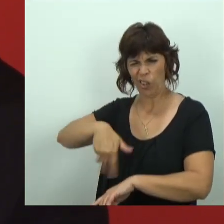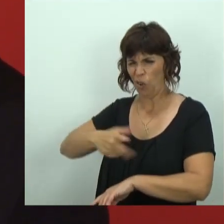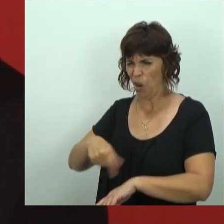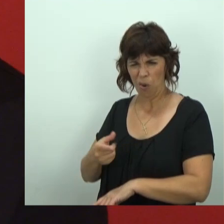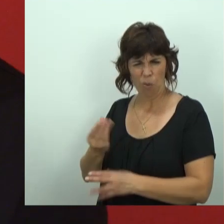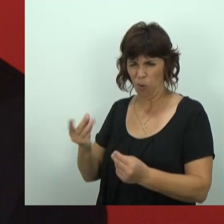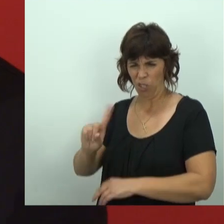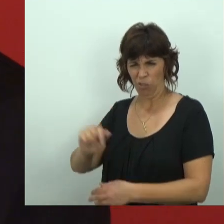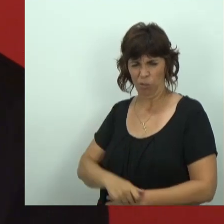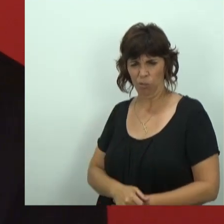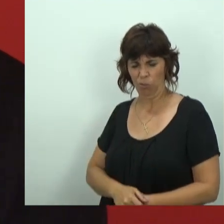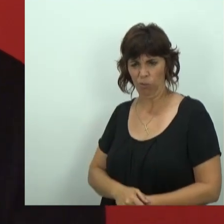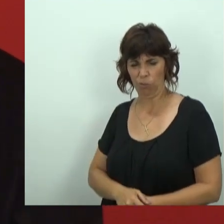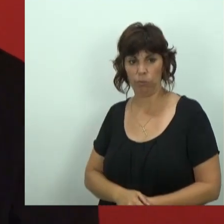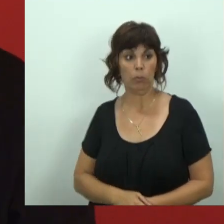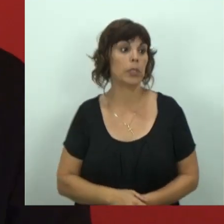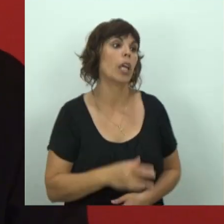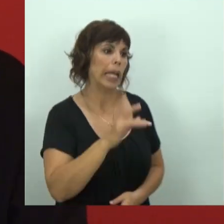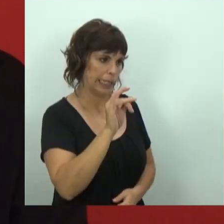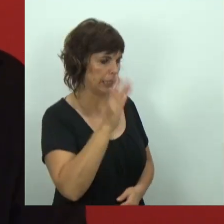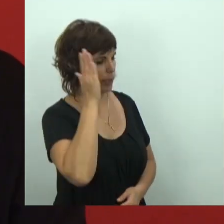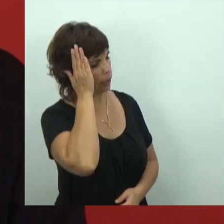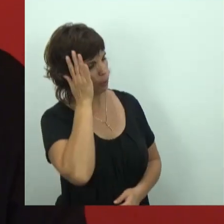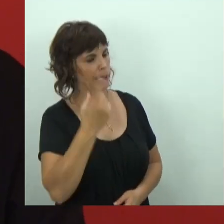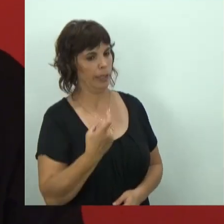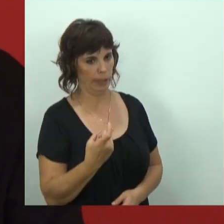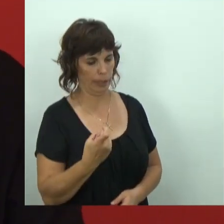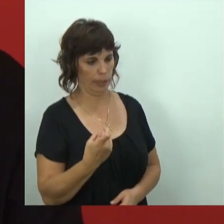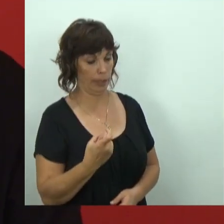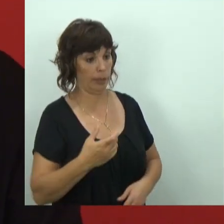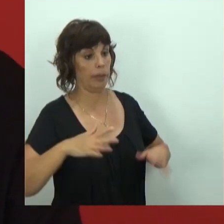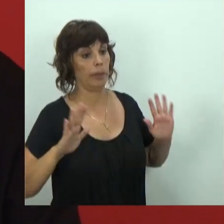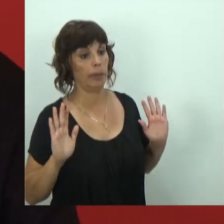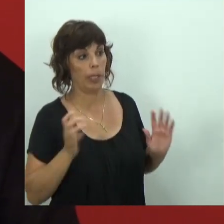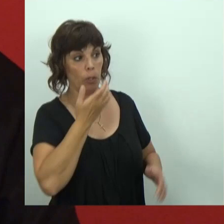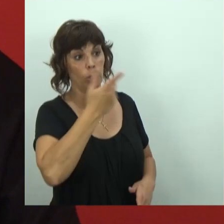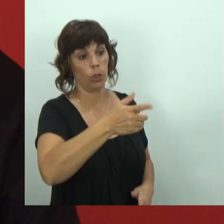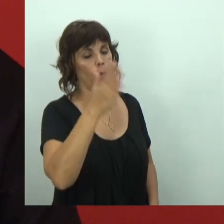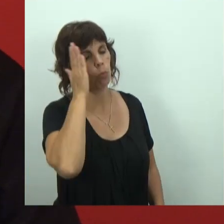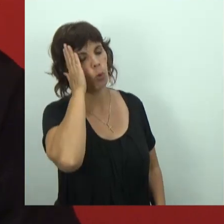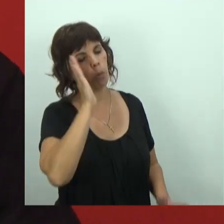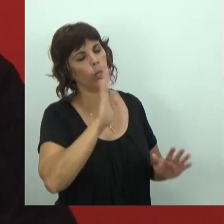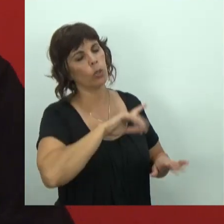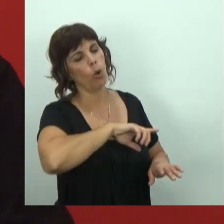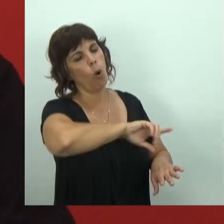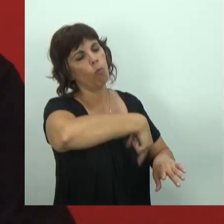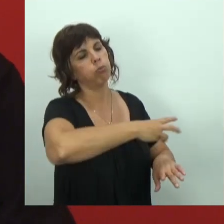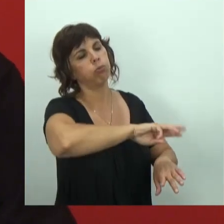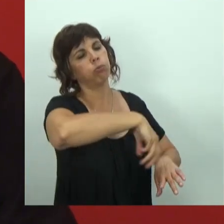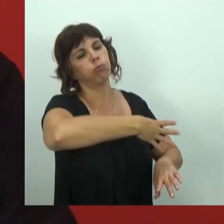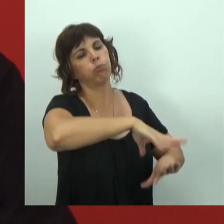razón. Pero te voy a decir una cosa. No te sirve bastante dormir si no tienes